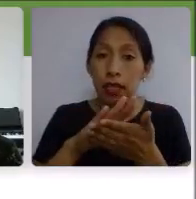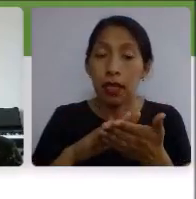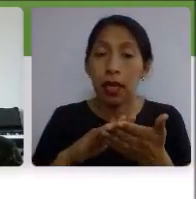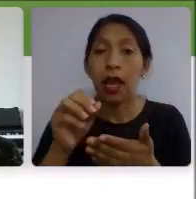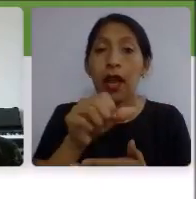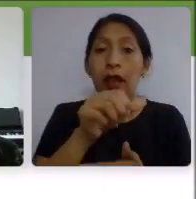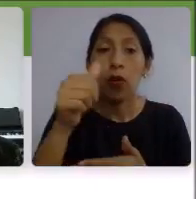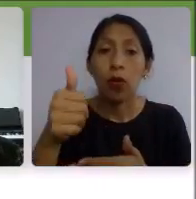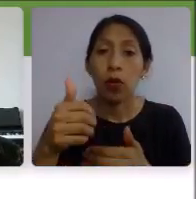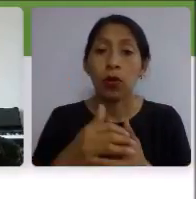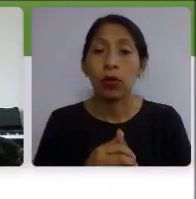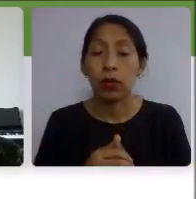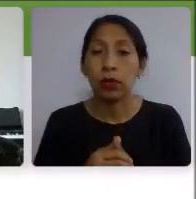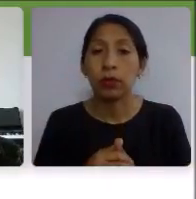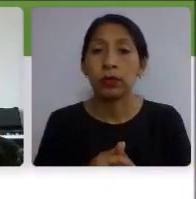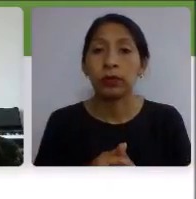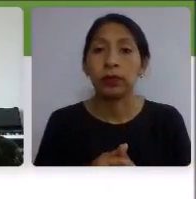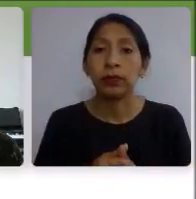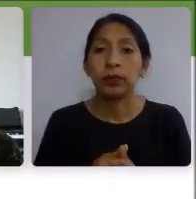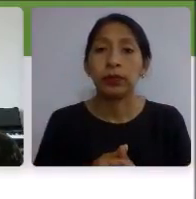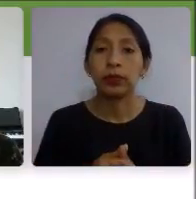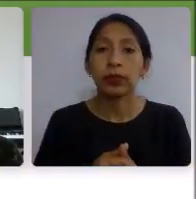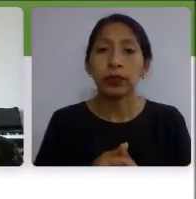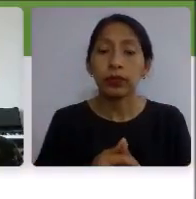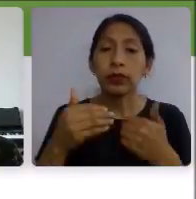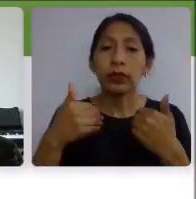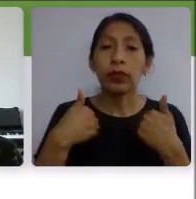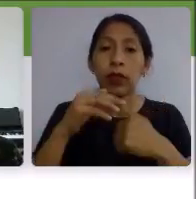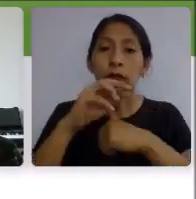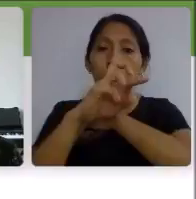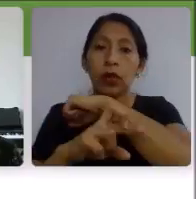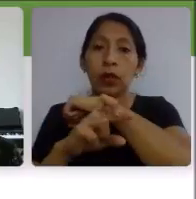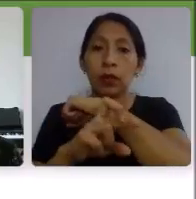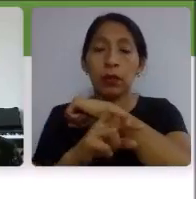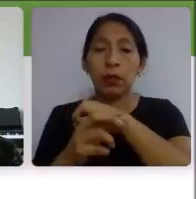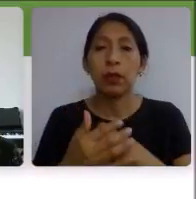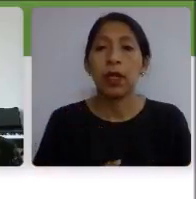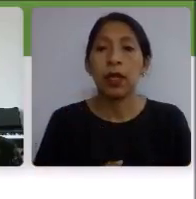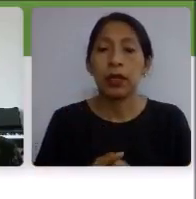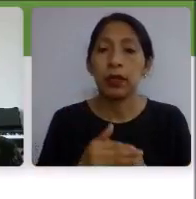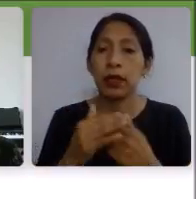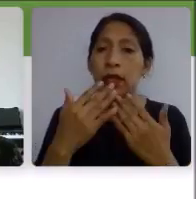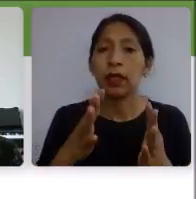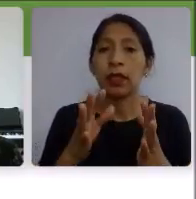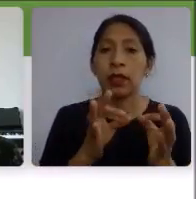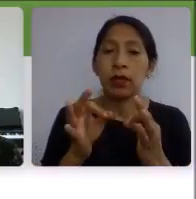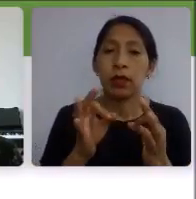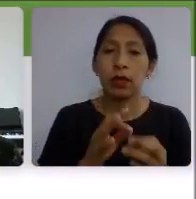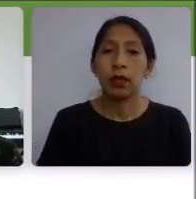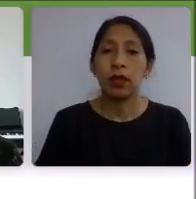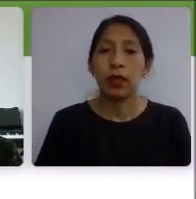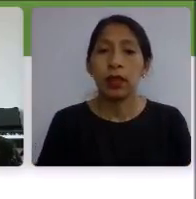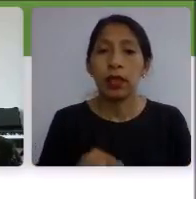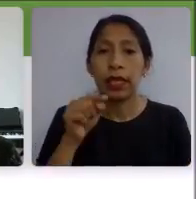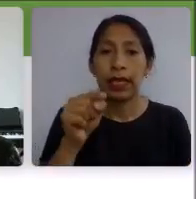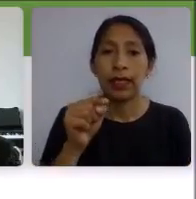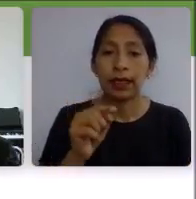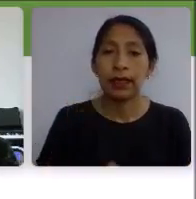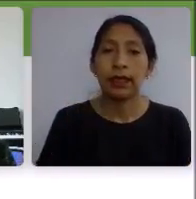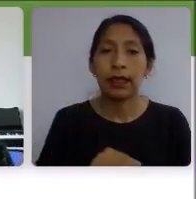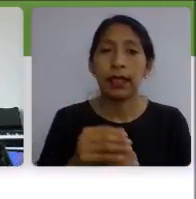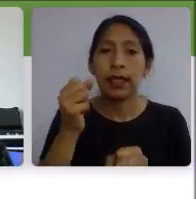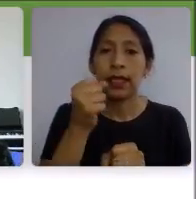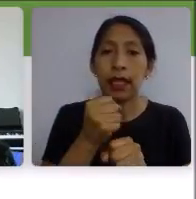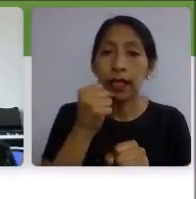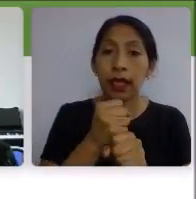distribución poblacional del país y de la ciudad mencionada, ¿no? El campo de este trabajo se